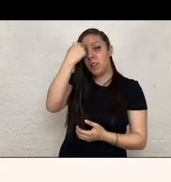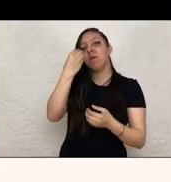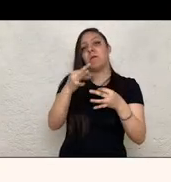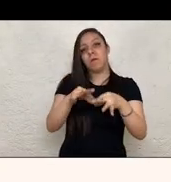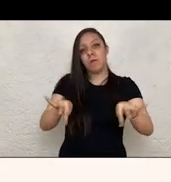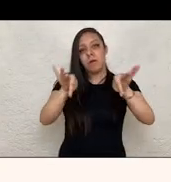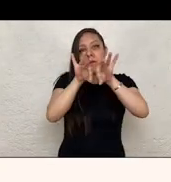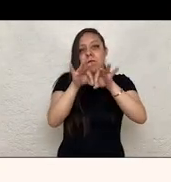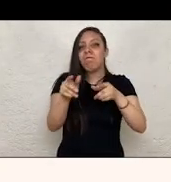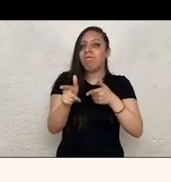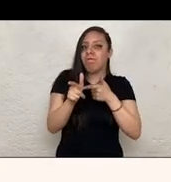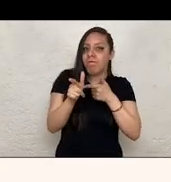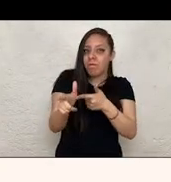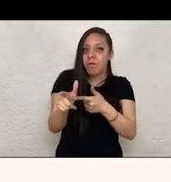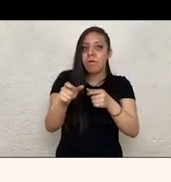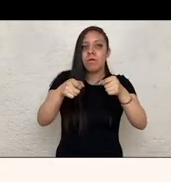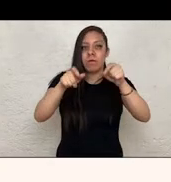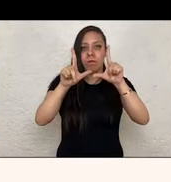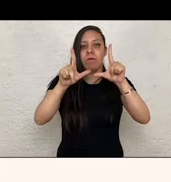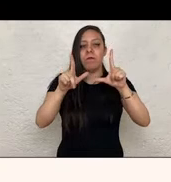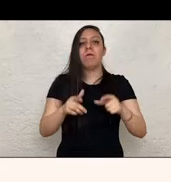sido muy importante. ¿Y se sigue?